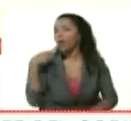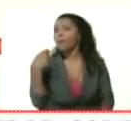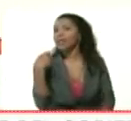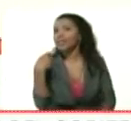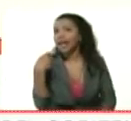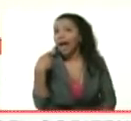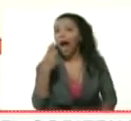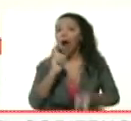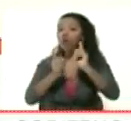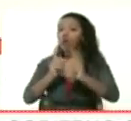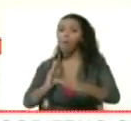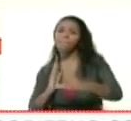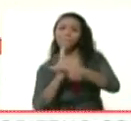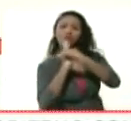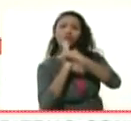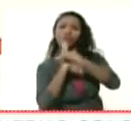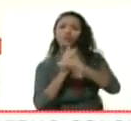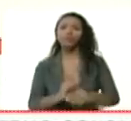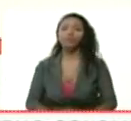pararon